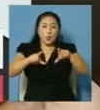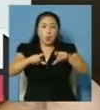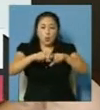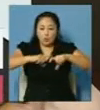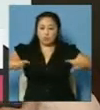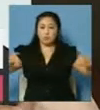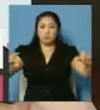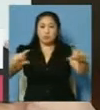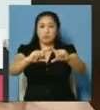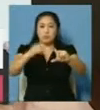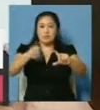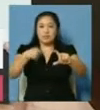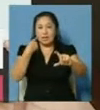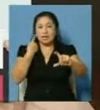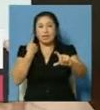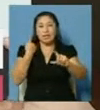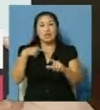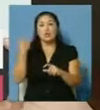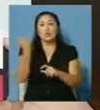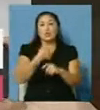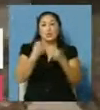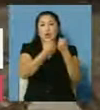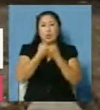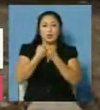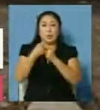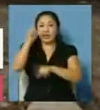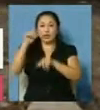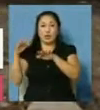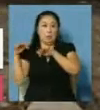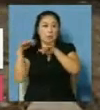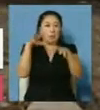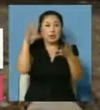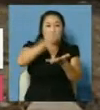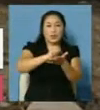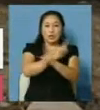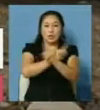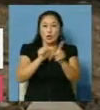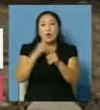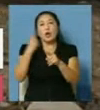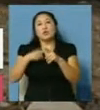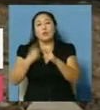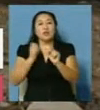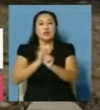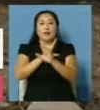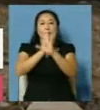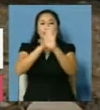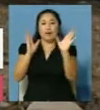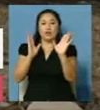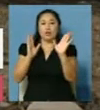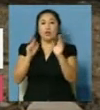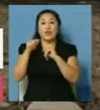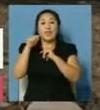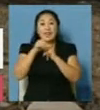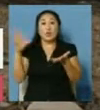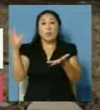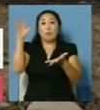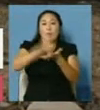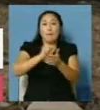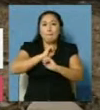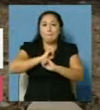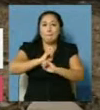cordones, cunetas, todo. Nosotros no estamos de acuerdo con el tema de toma de tierras. Acá nosotros tenemos una política muy clara. No estamos de acuerdo con la toma de